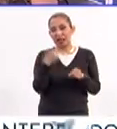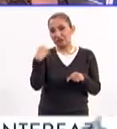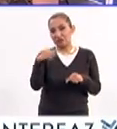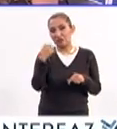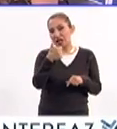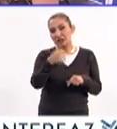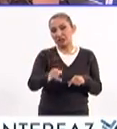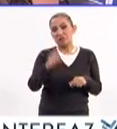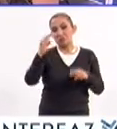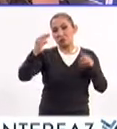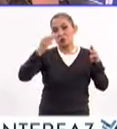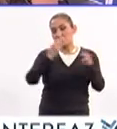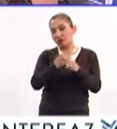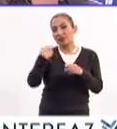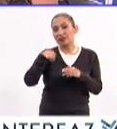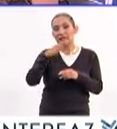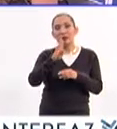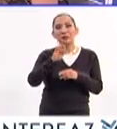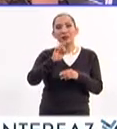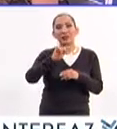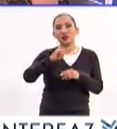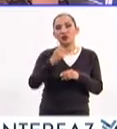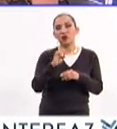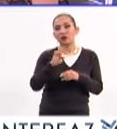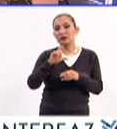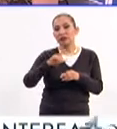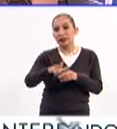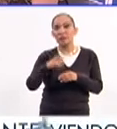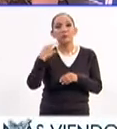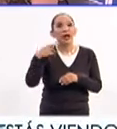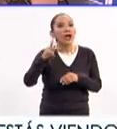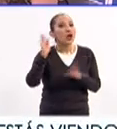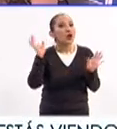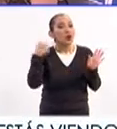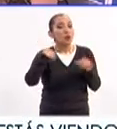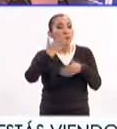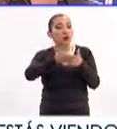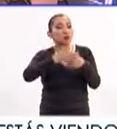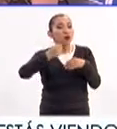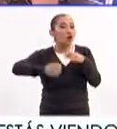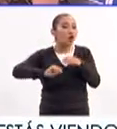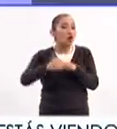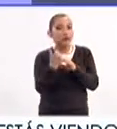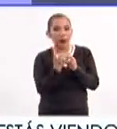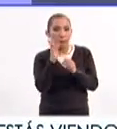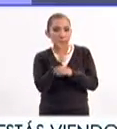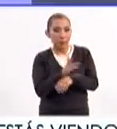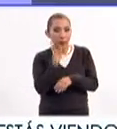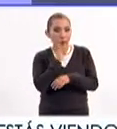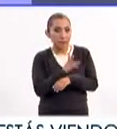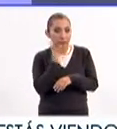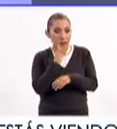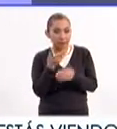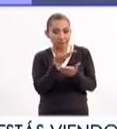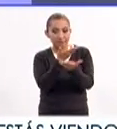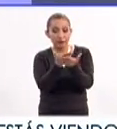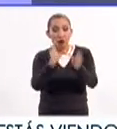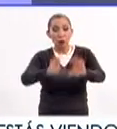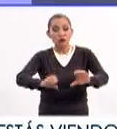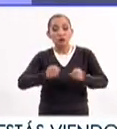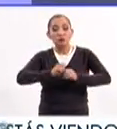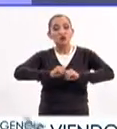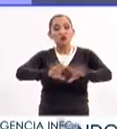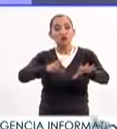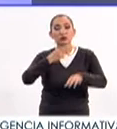llama mundialmente y es del British Council. Pero estamos a punto de lanzar una prueba que se va a entregar en computadora y